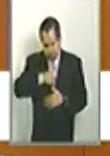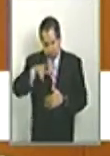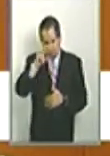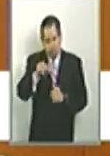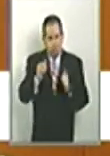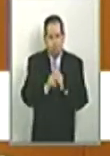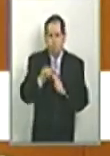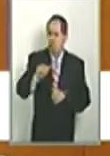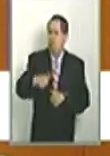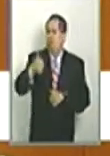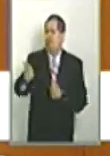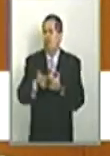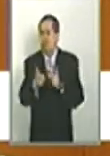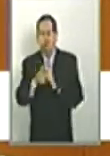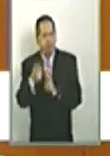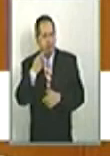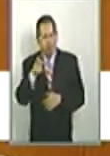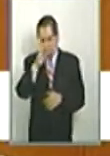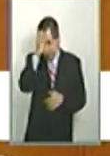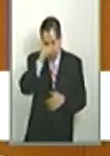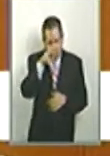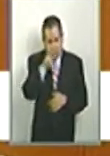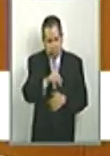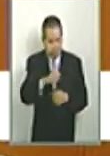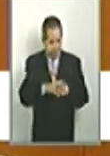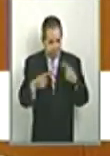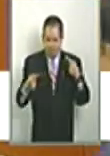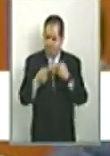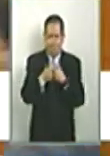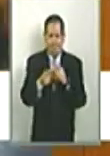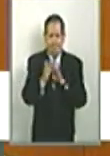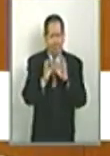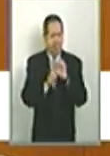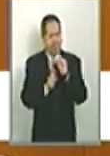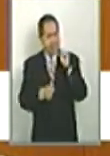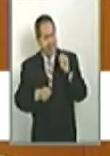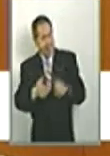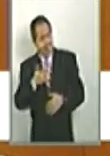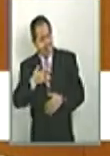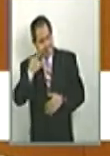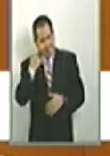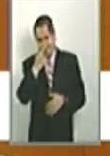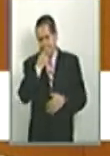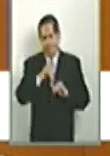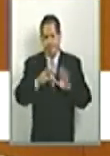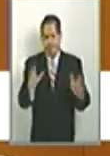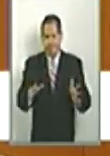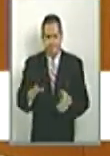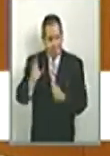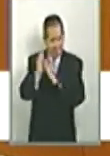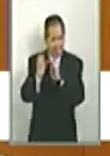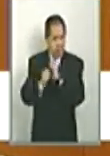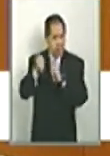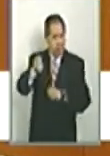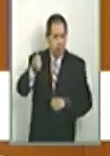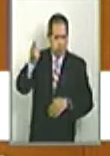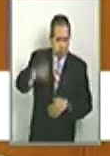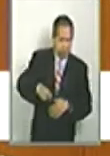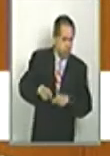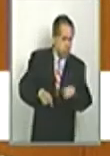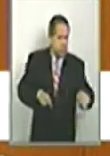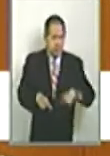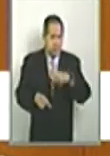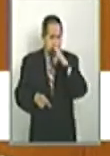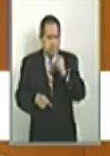otros grupos parlamentarios porque contradice a nuestro juicio abiertamente el mandato constitucional y atenta contra